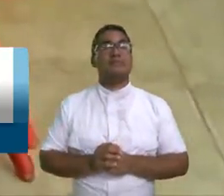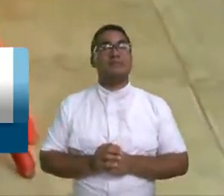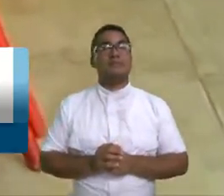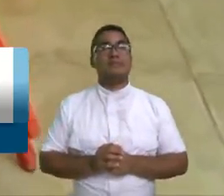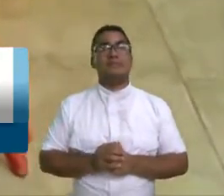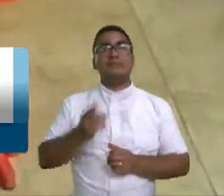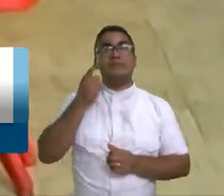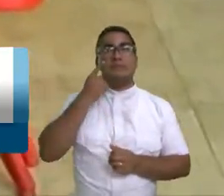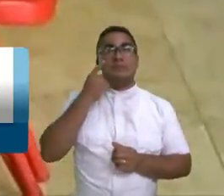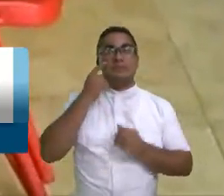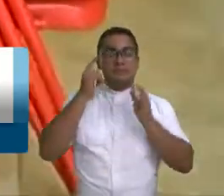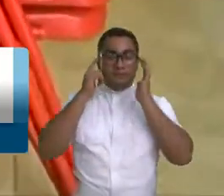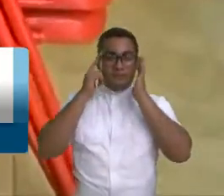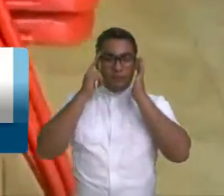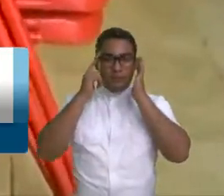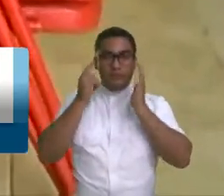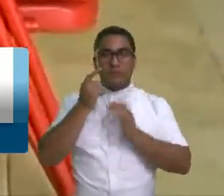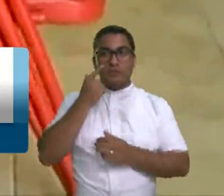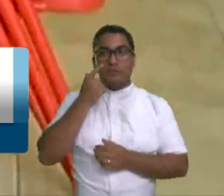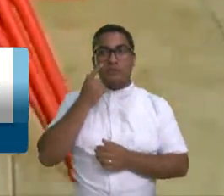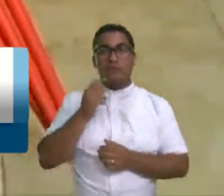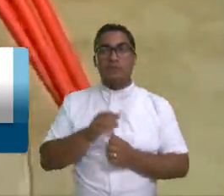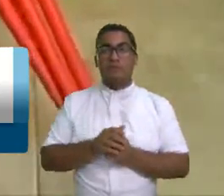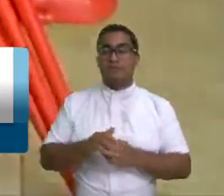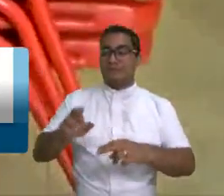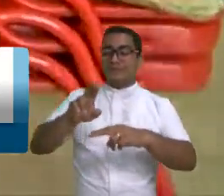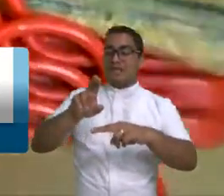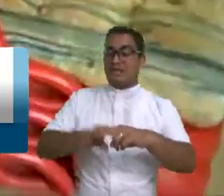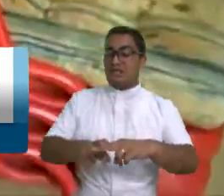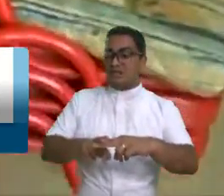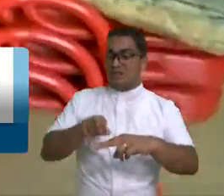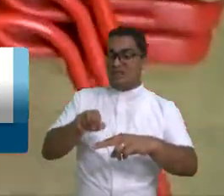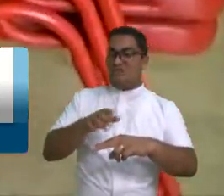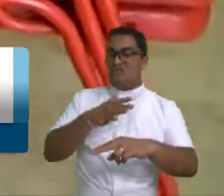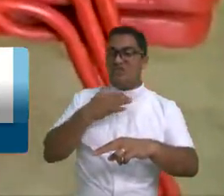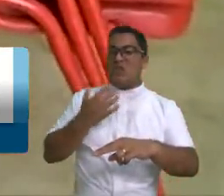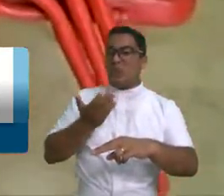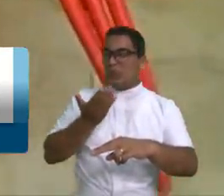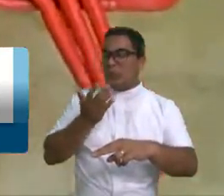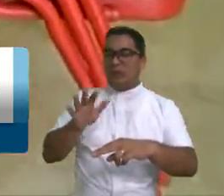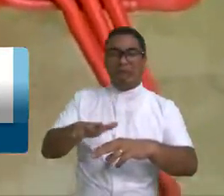Hay que tocar lo que son la silla, igual la silla puede estar polvosa.